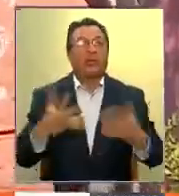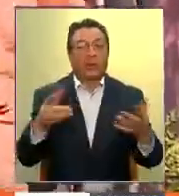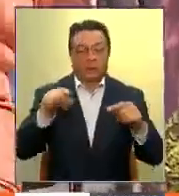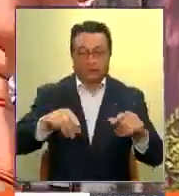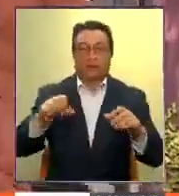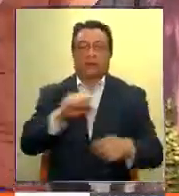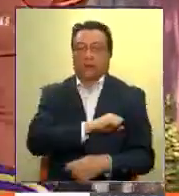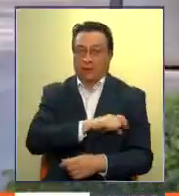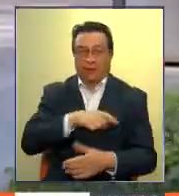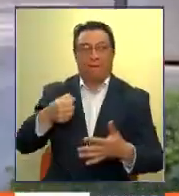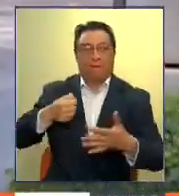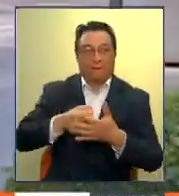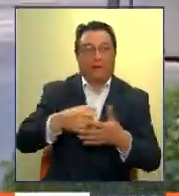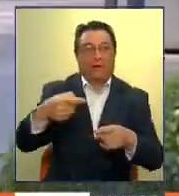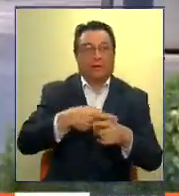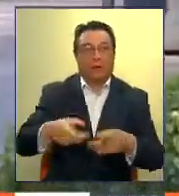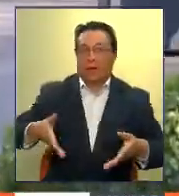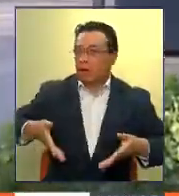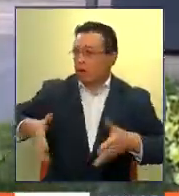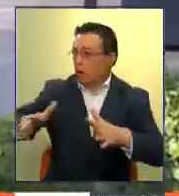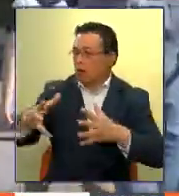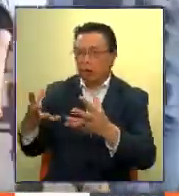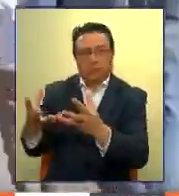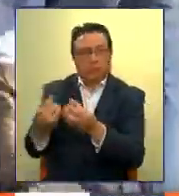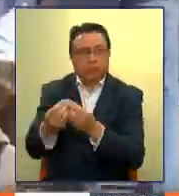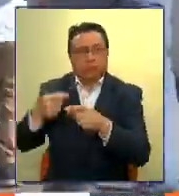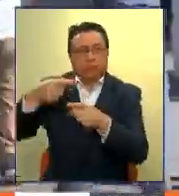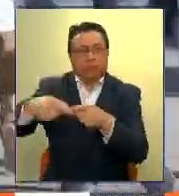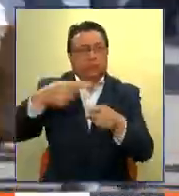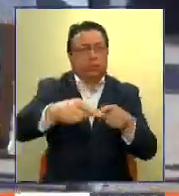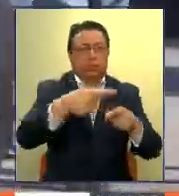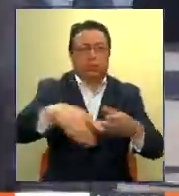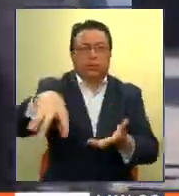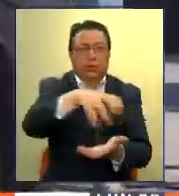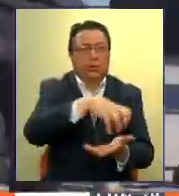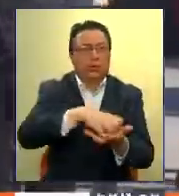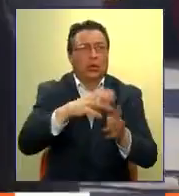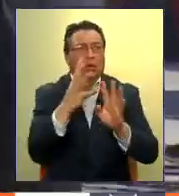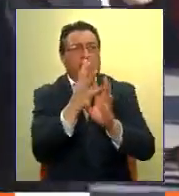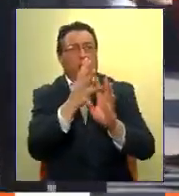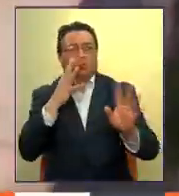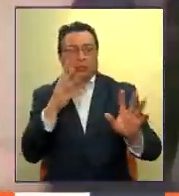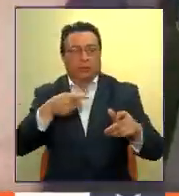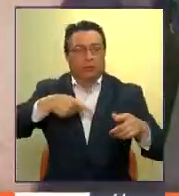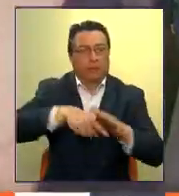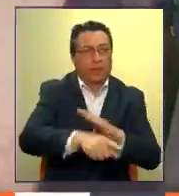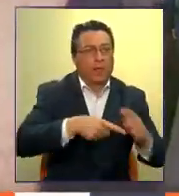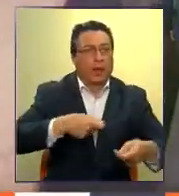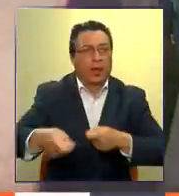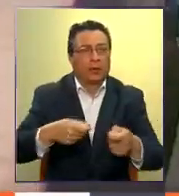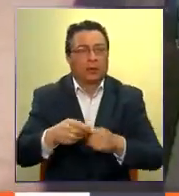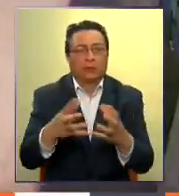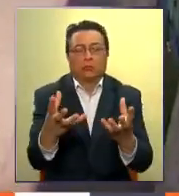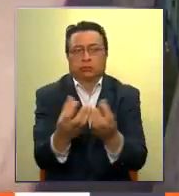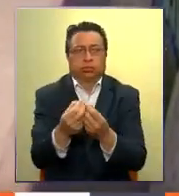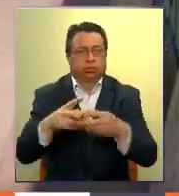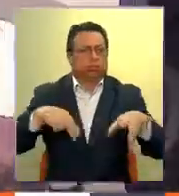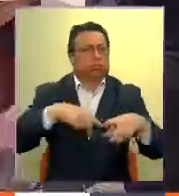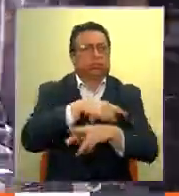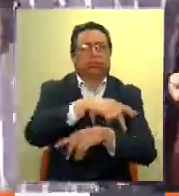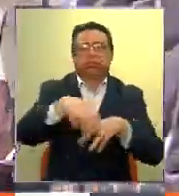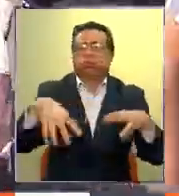este fin de semana calles repletas en distintas comunas filas para ingresar al comercio y la movilidad aumentando considerablemente